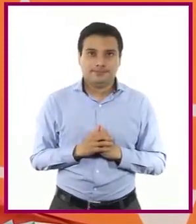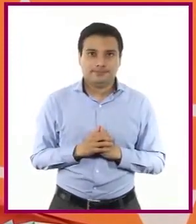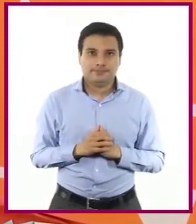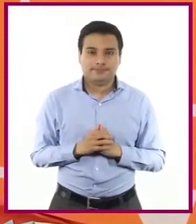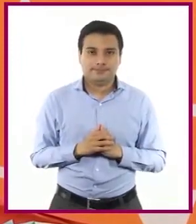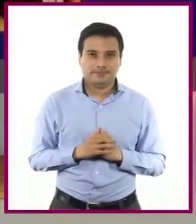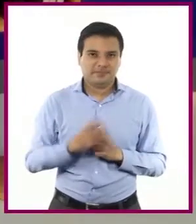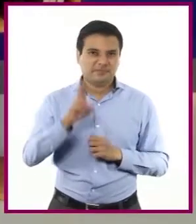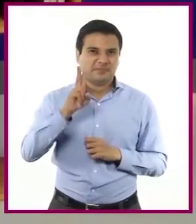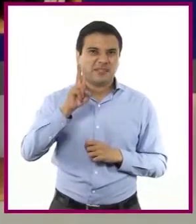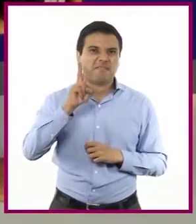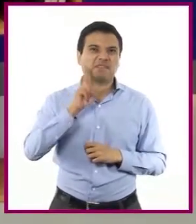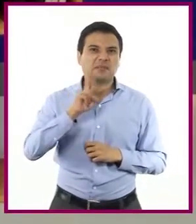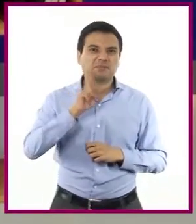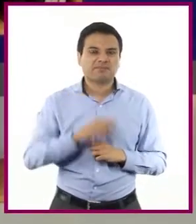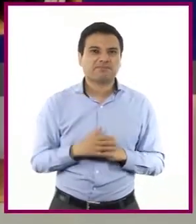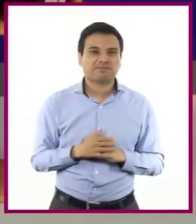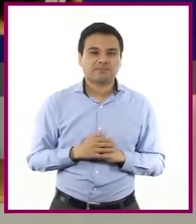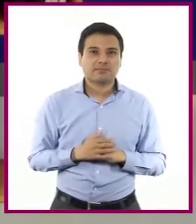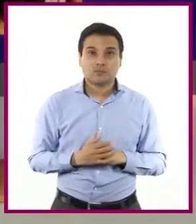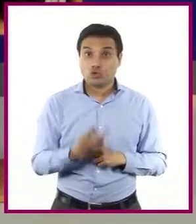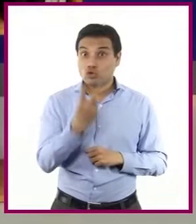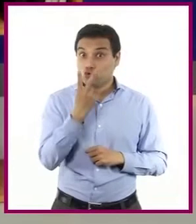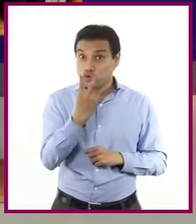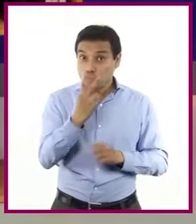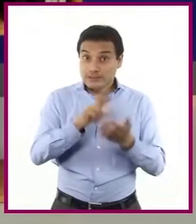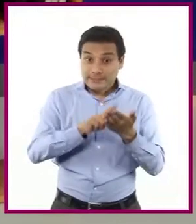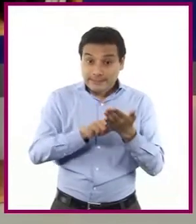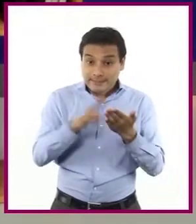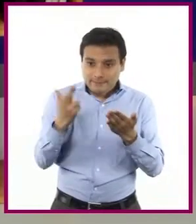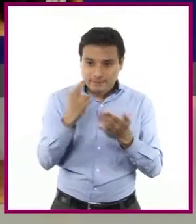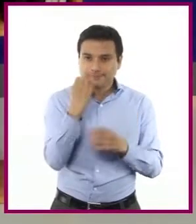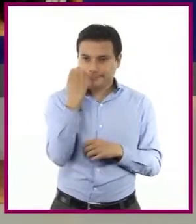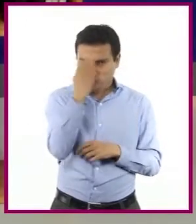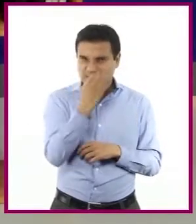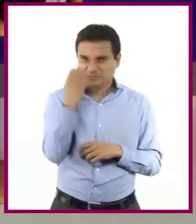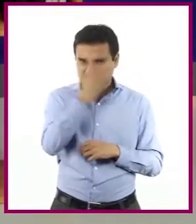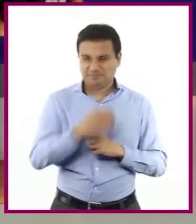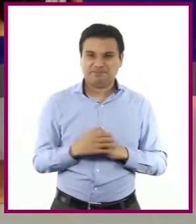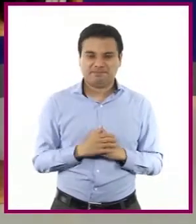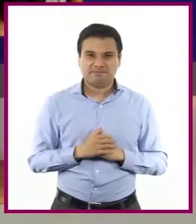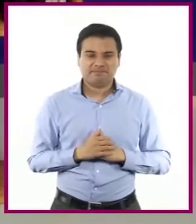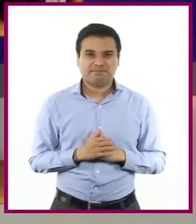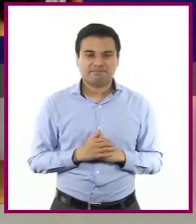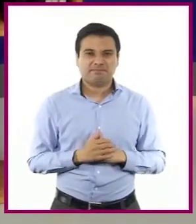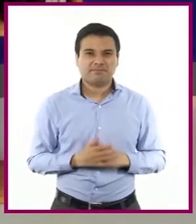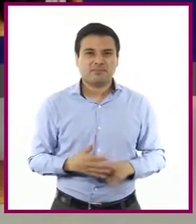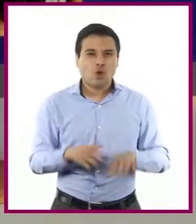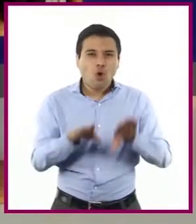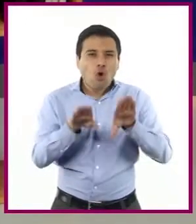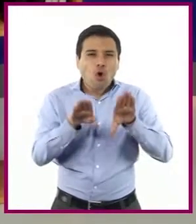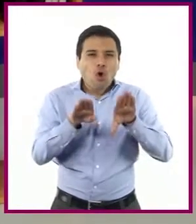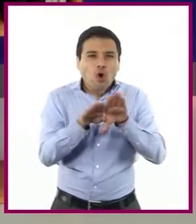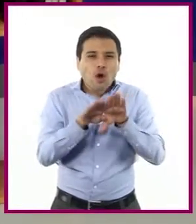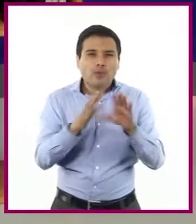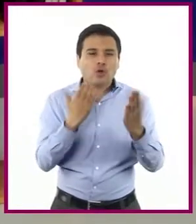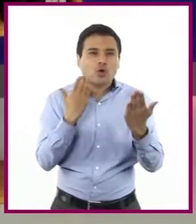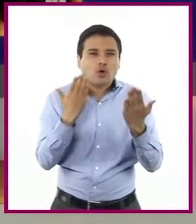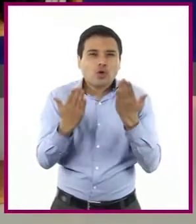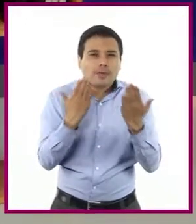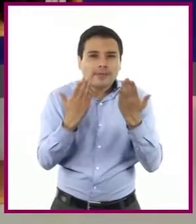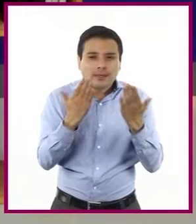a revisar las dos revistas que elegiste. ¿Cómo realizarías la comparación